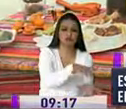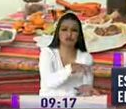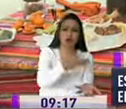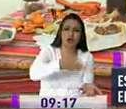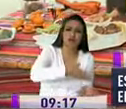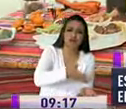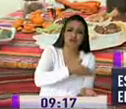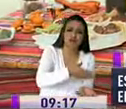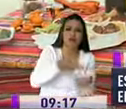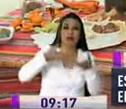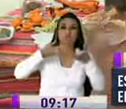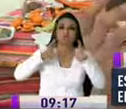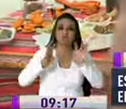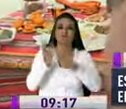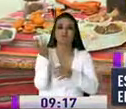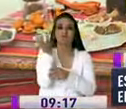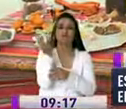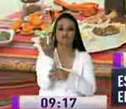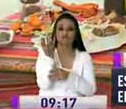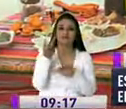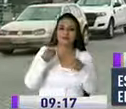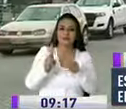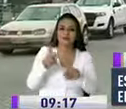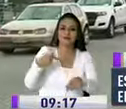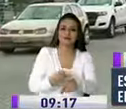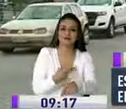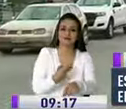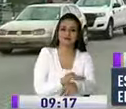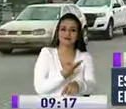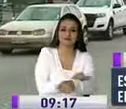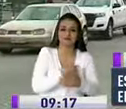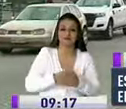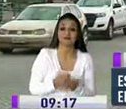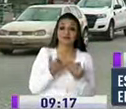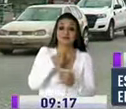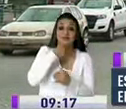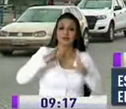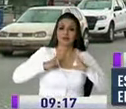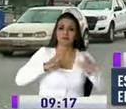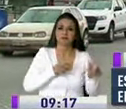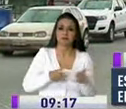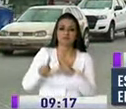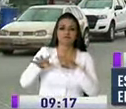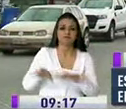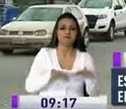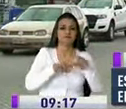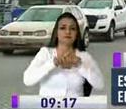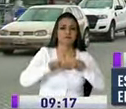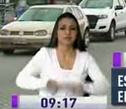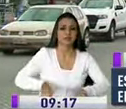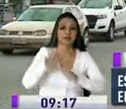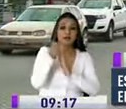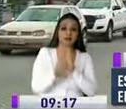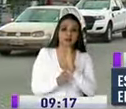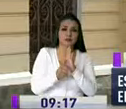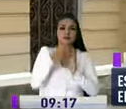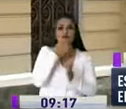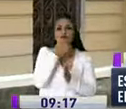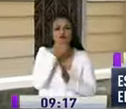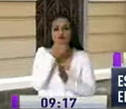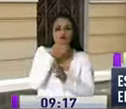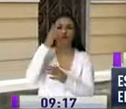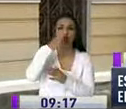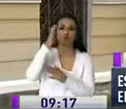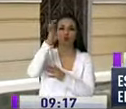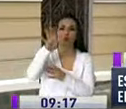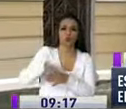es Cantón Mejía, al igual que lo que es el cordero. Durante este feriado están programadas varias actividades artísticas y culturales distribuidas